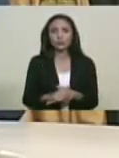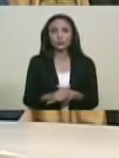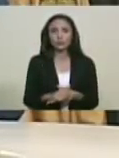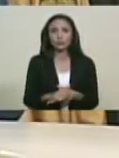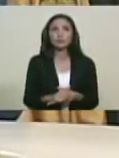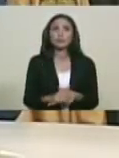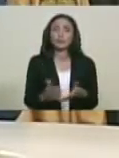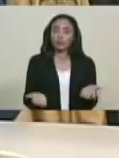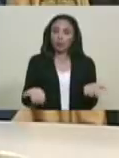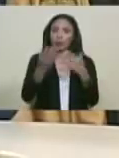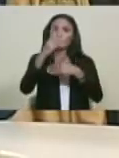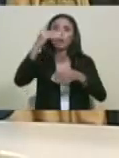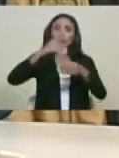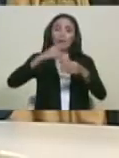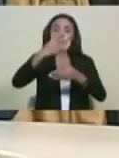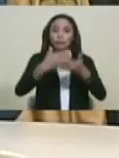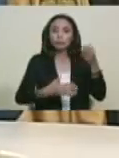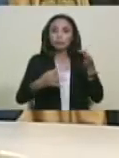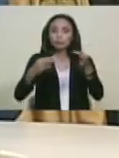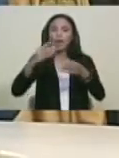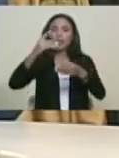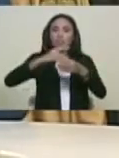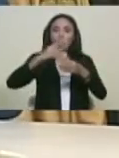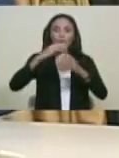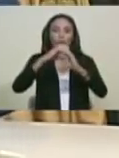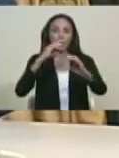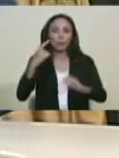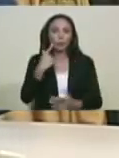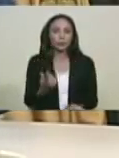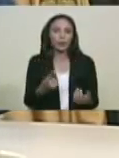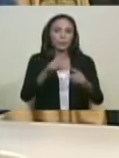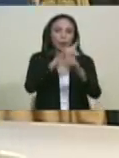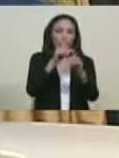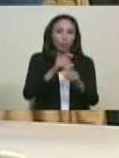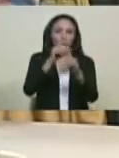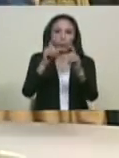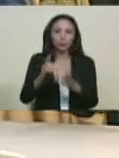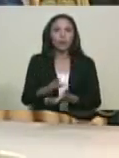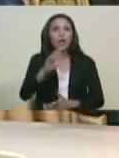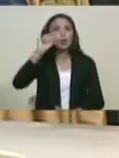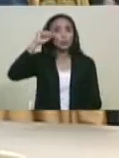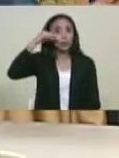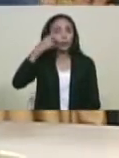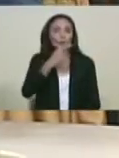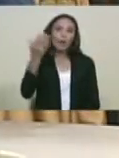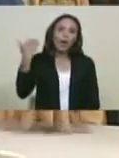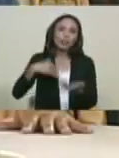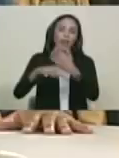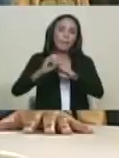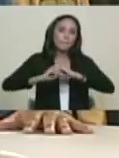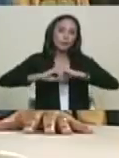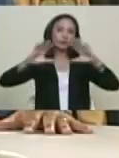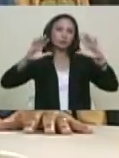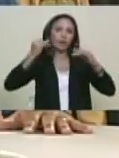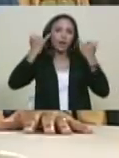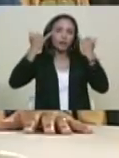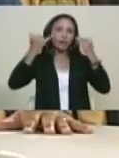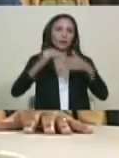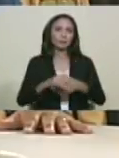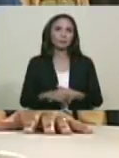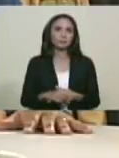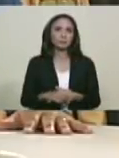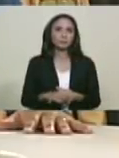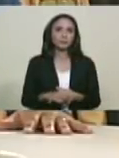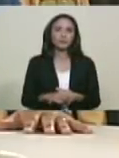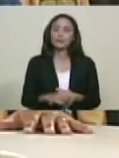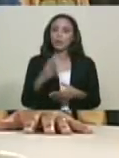eso el censo del transporte cada vez que hablo de esto me acuerdo del bombazo porque era